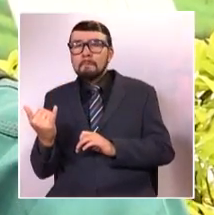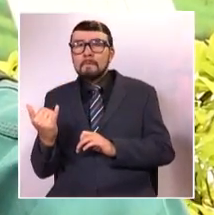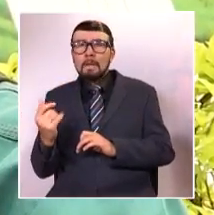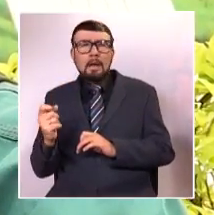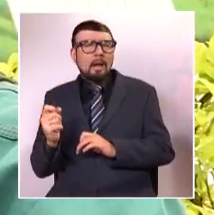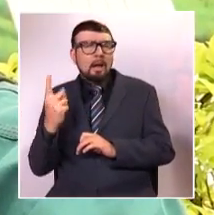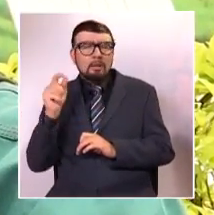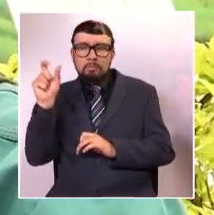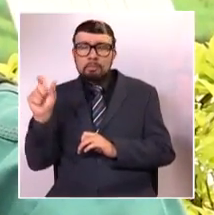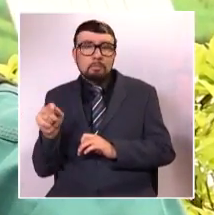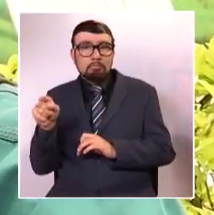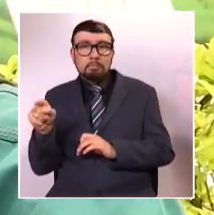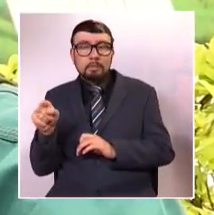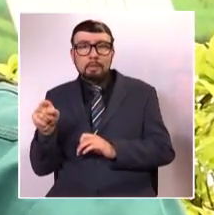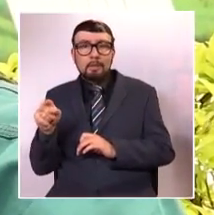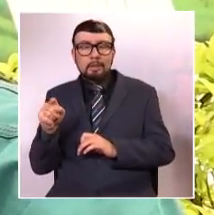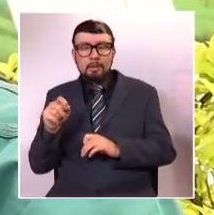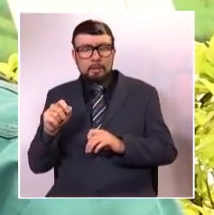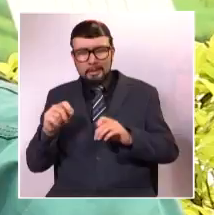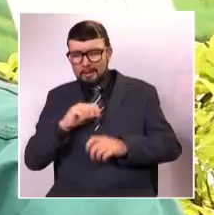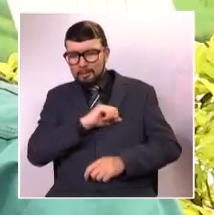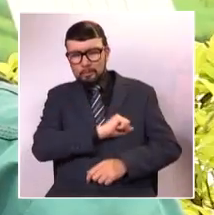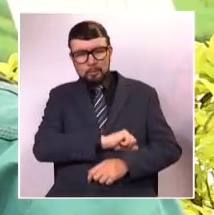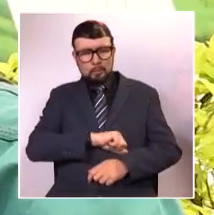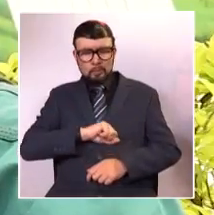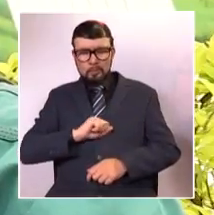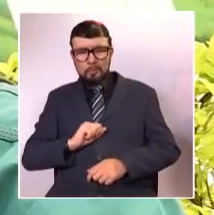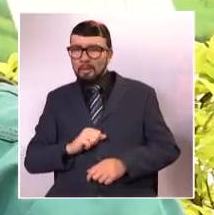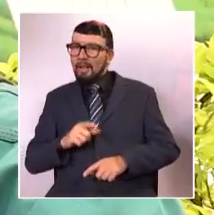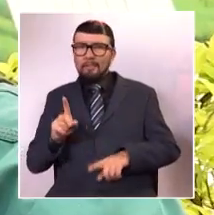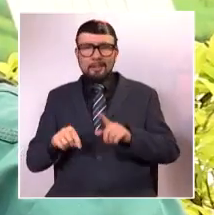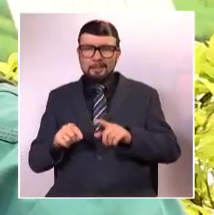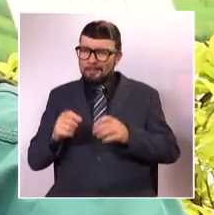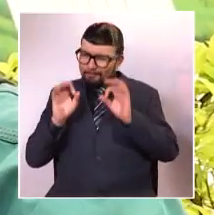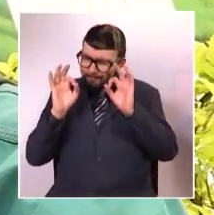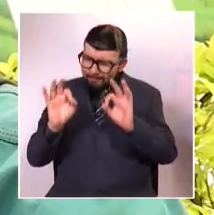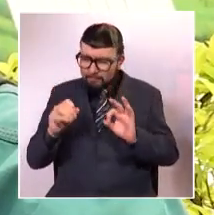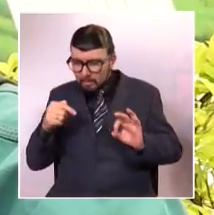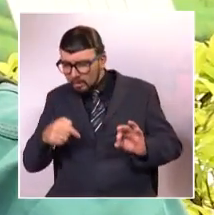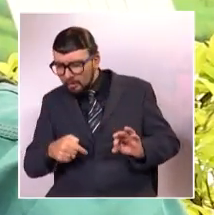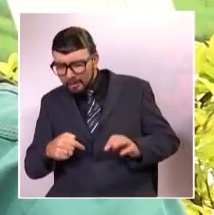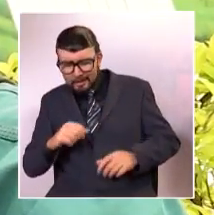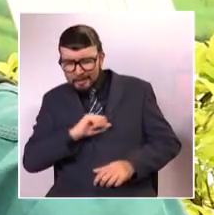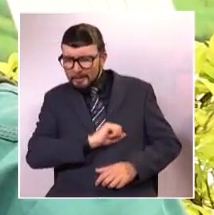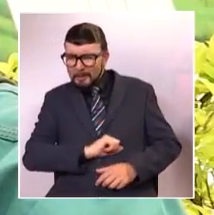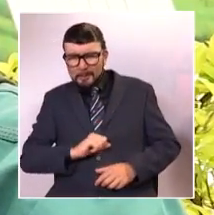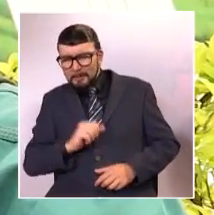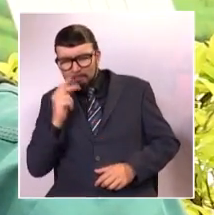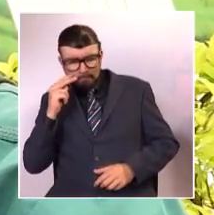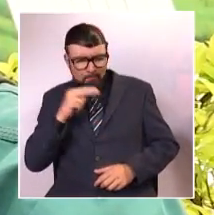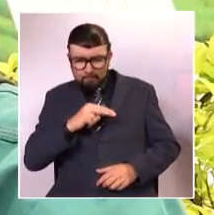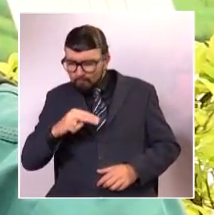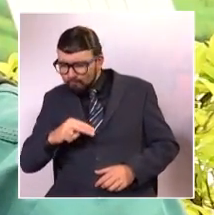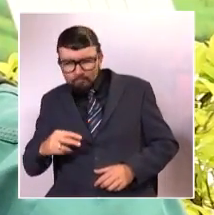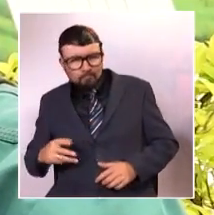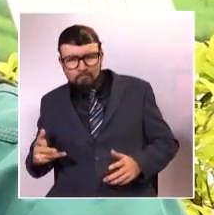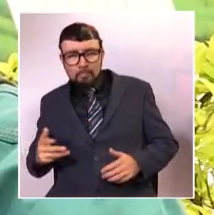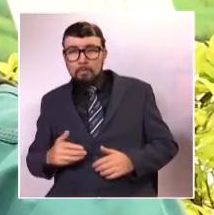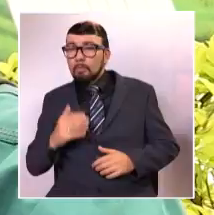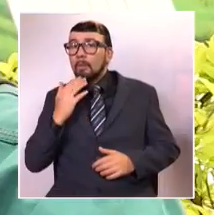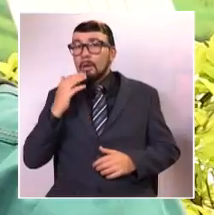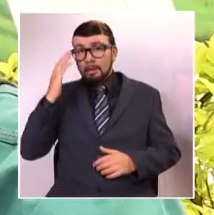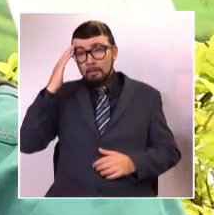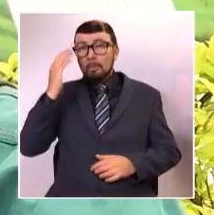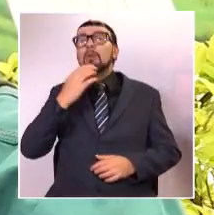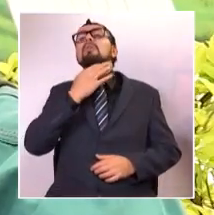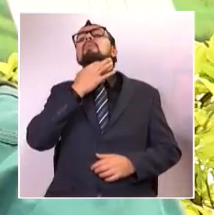no es el examen más indicado para poder ver, que es la parte digestiva. Todos sabemos que el tubo digestivo